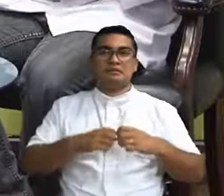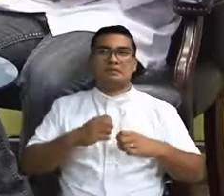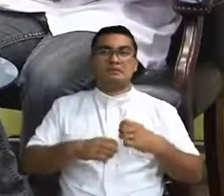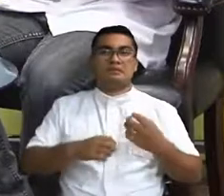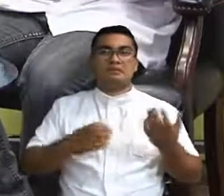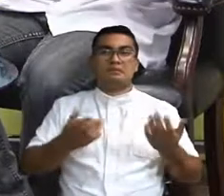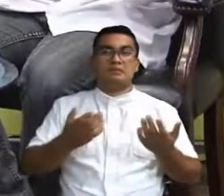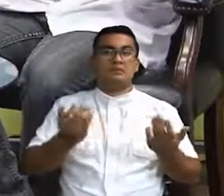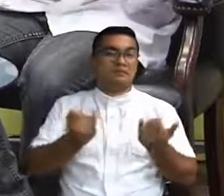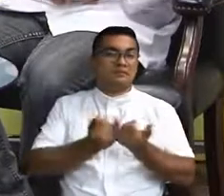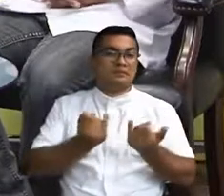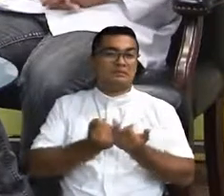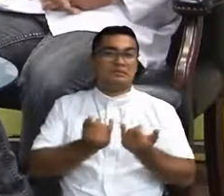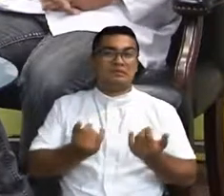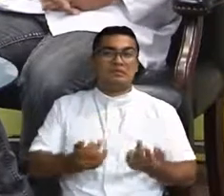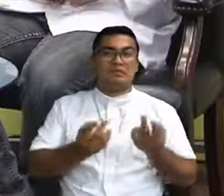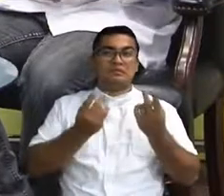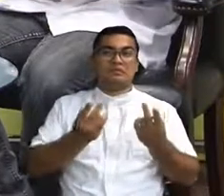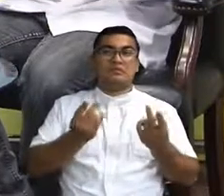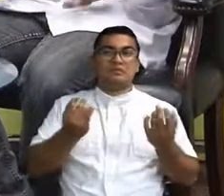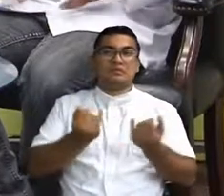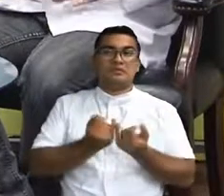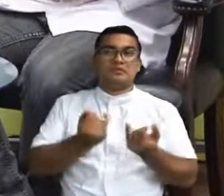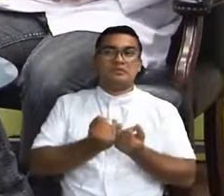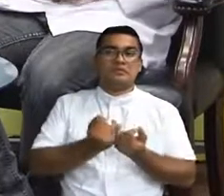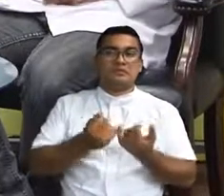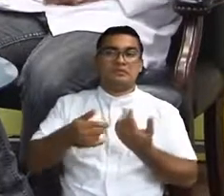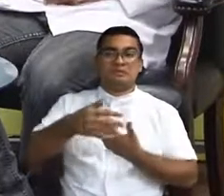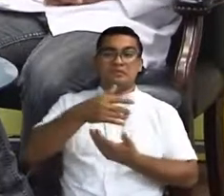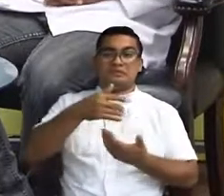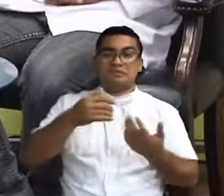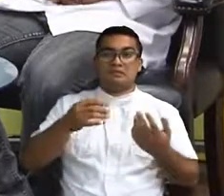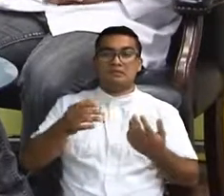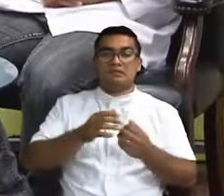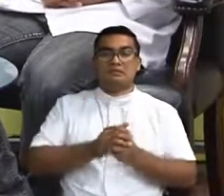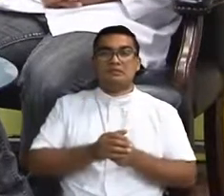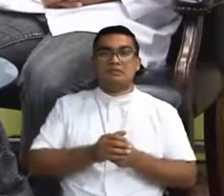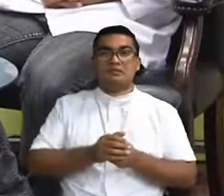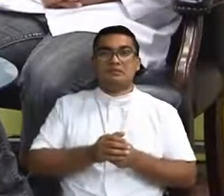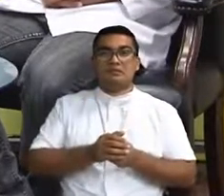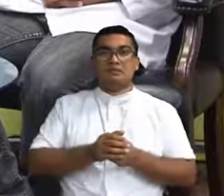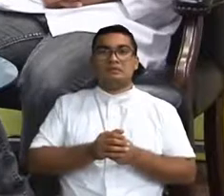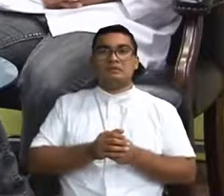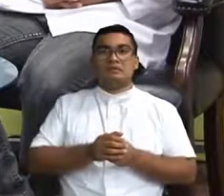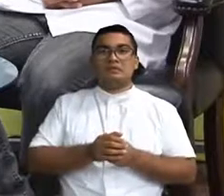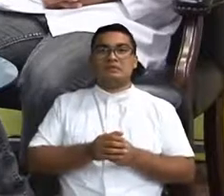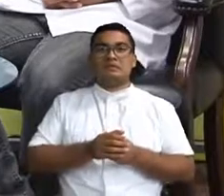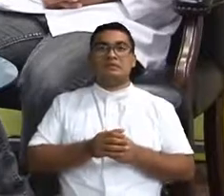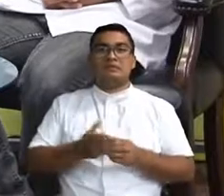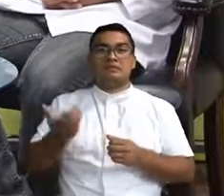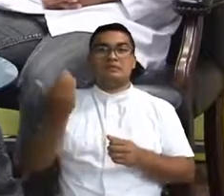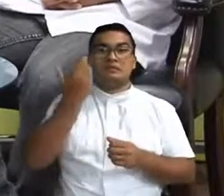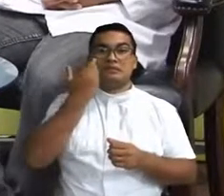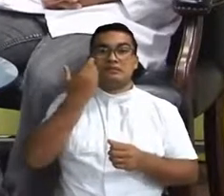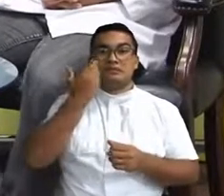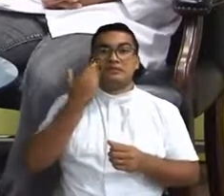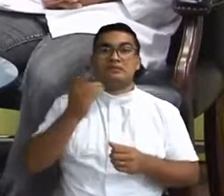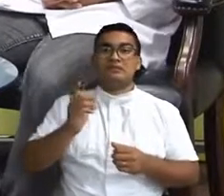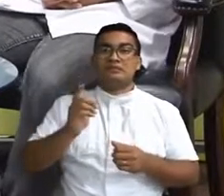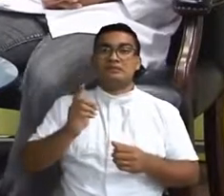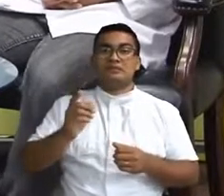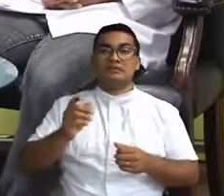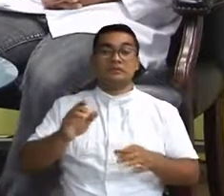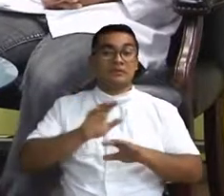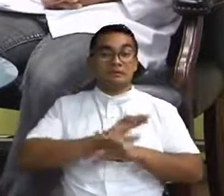están pasándole en su sistema que los rodea, a su nivel psicosocial. Uh-huh. Doctor, ¿estas enfermedades mentales tienen cura